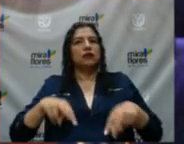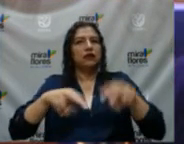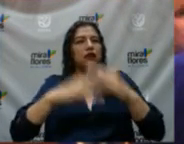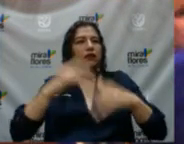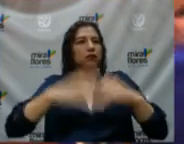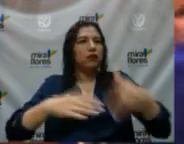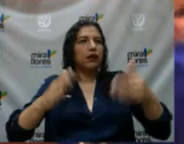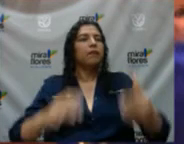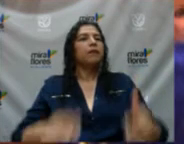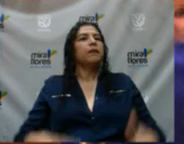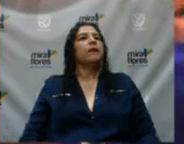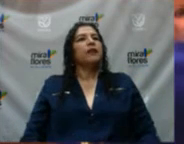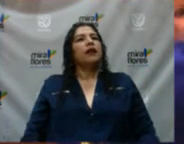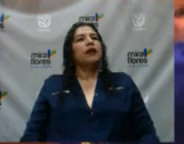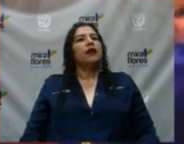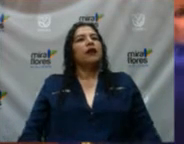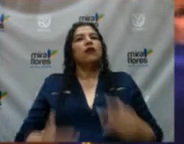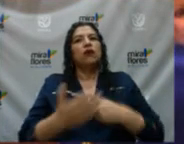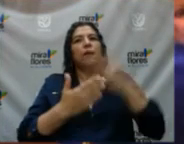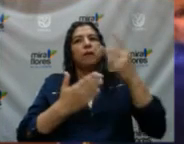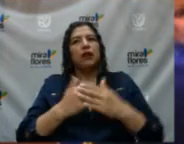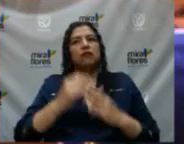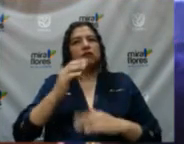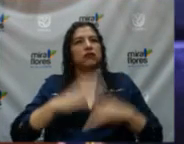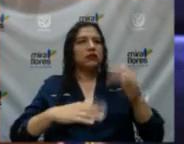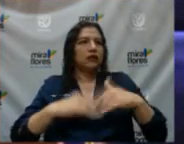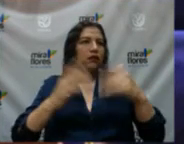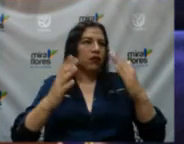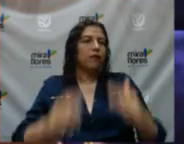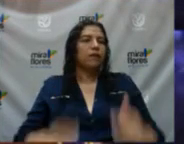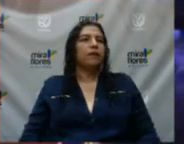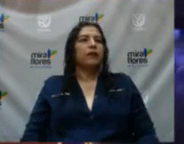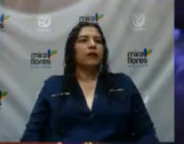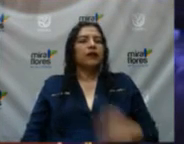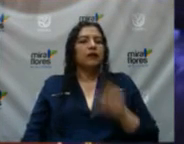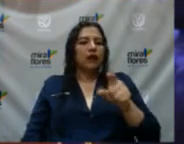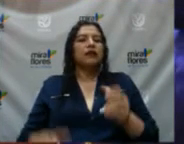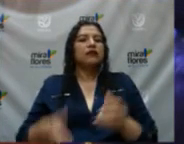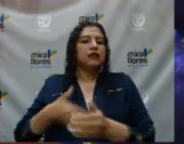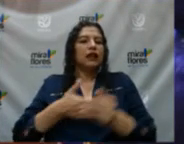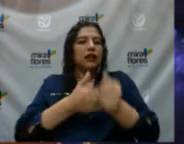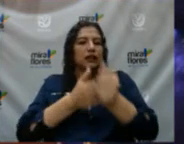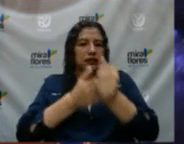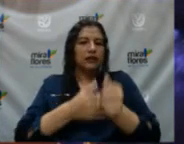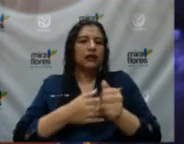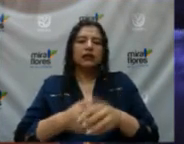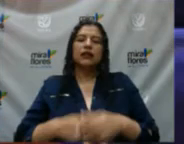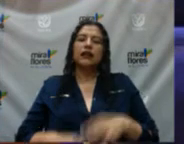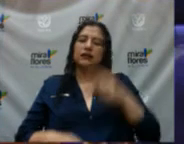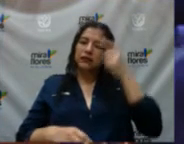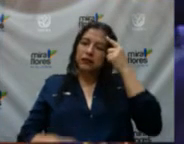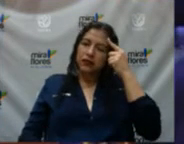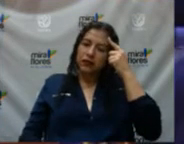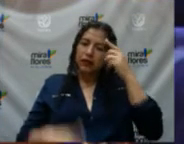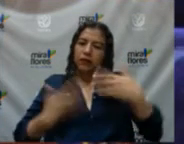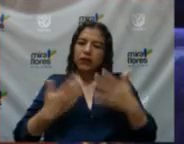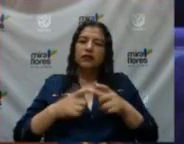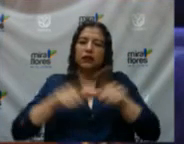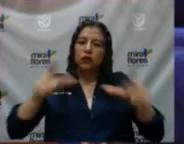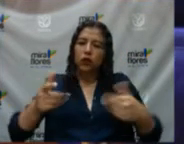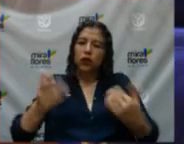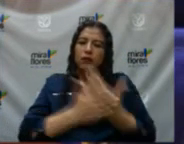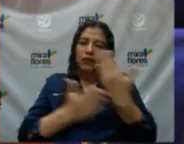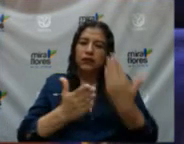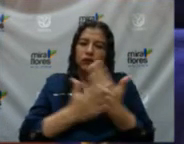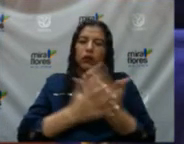nuevo plan de desarrollo urbano, sean estas nuestras guías, guías de inspiración para modernizar y ordenar